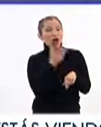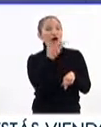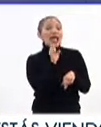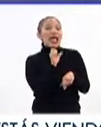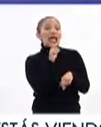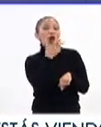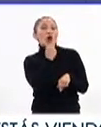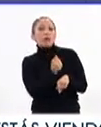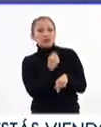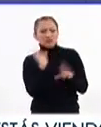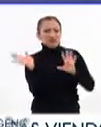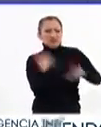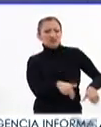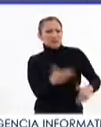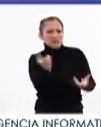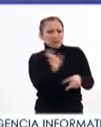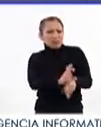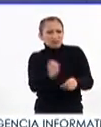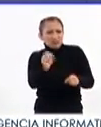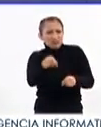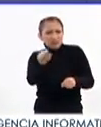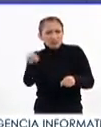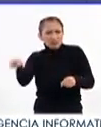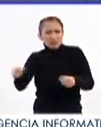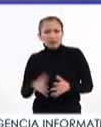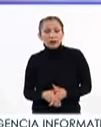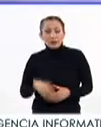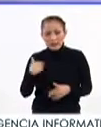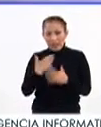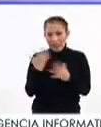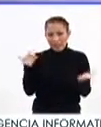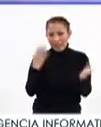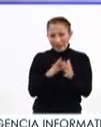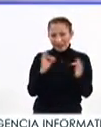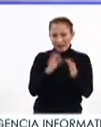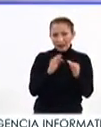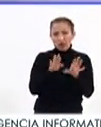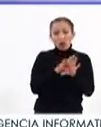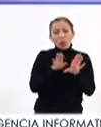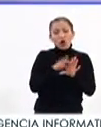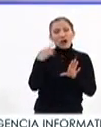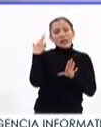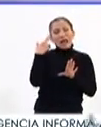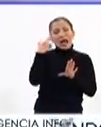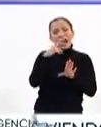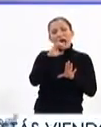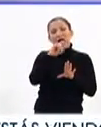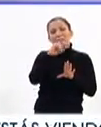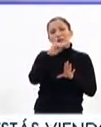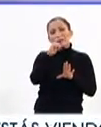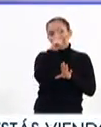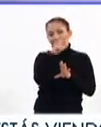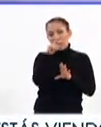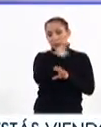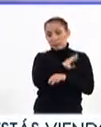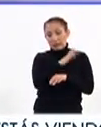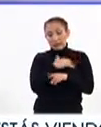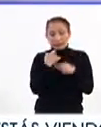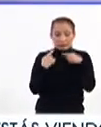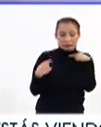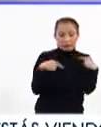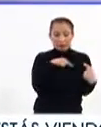también es la contraparte. Sí, así es. Platicábamos cómo pues la Real Academia de la Lengua Española tiene una